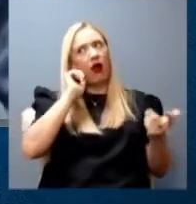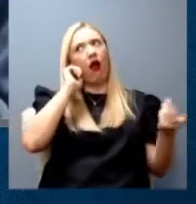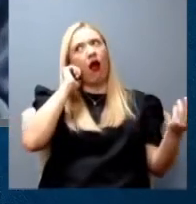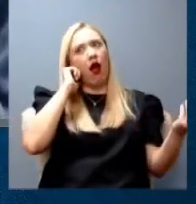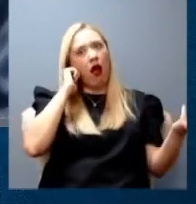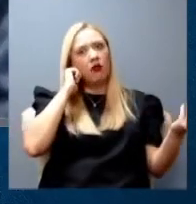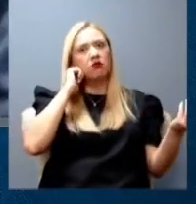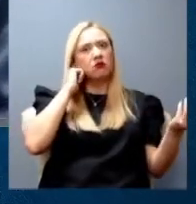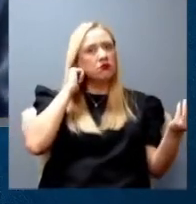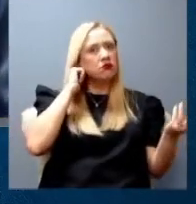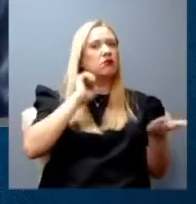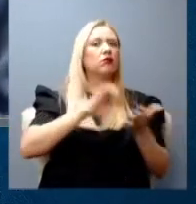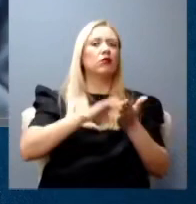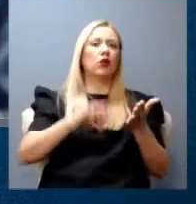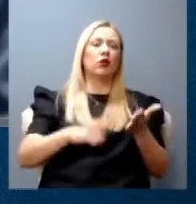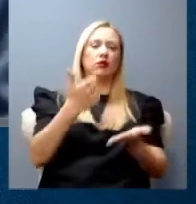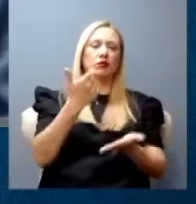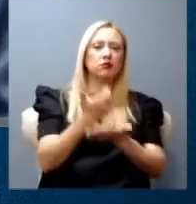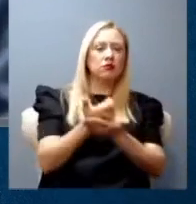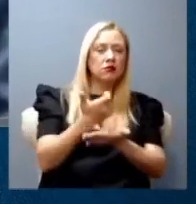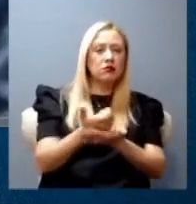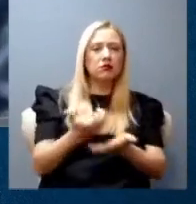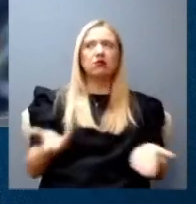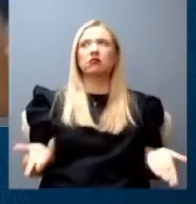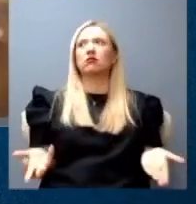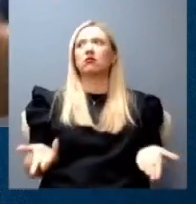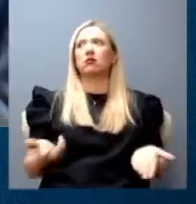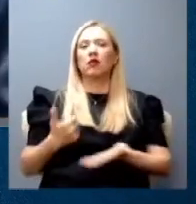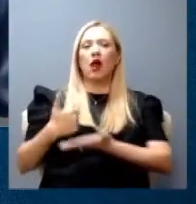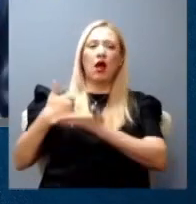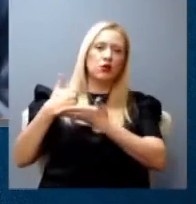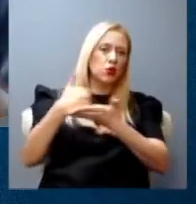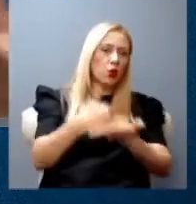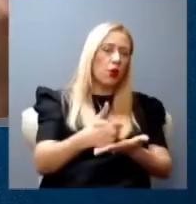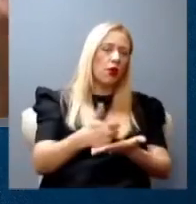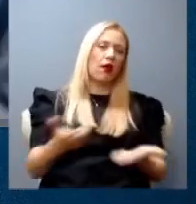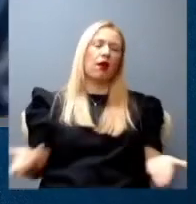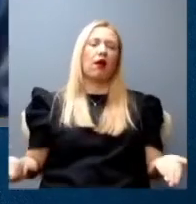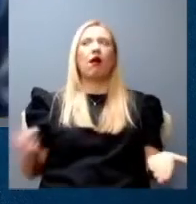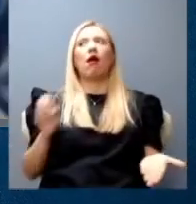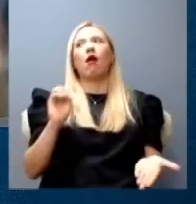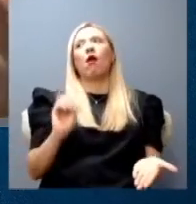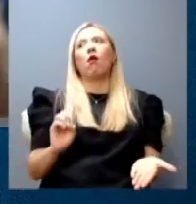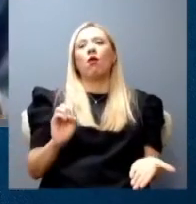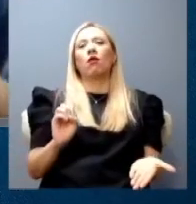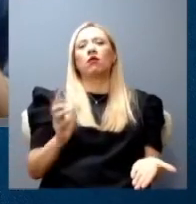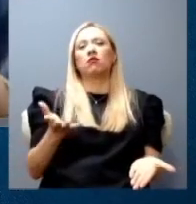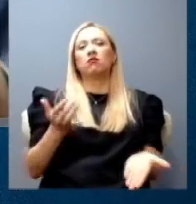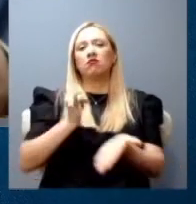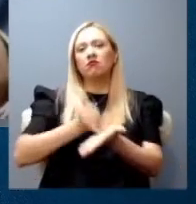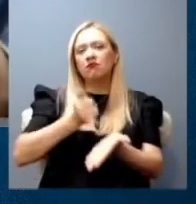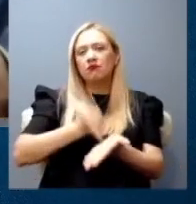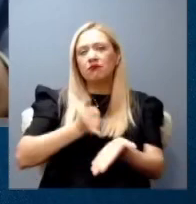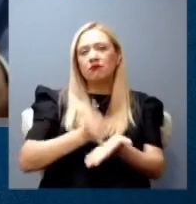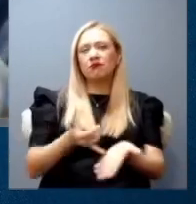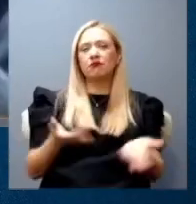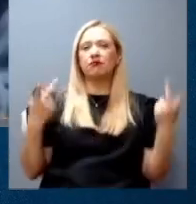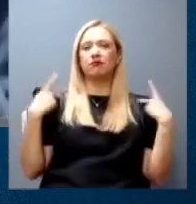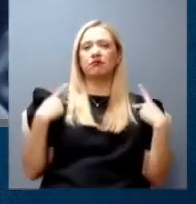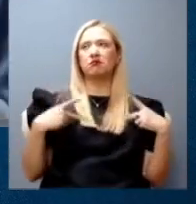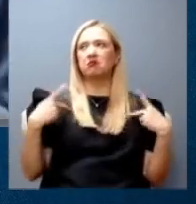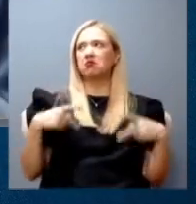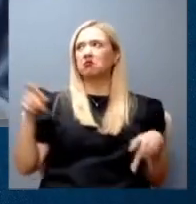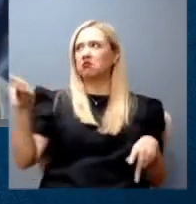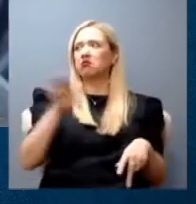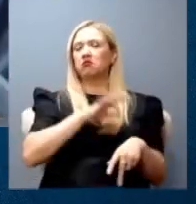carácter económico, por ejemplo, pero sobre todo asistencias que tienen que ver contra la impunidad. Fiscales, personas que puedan apoyar en